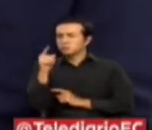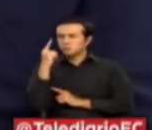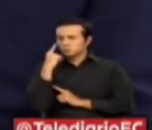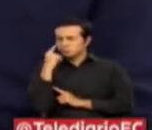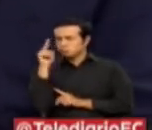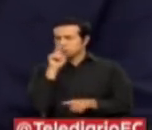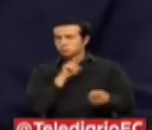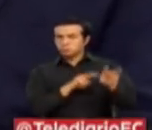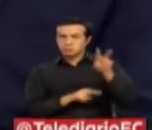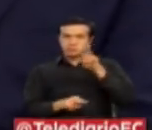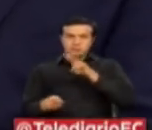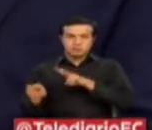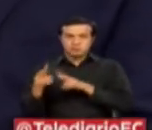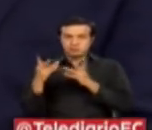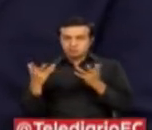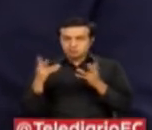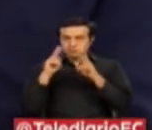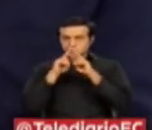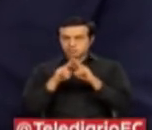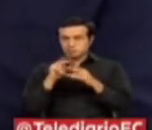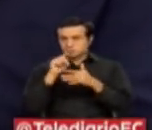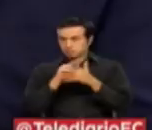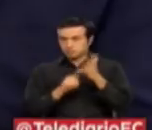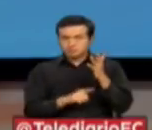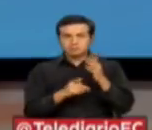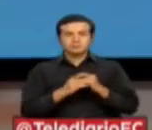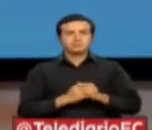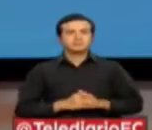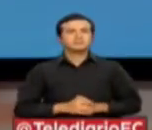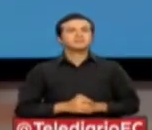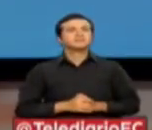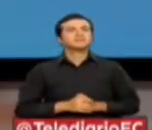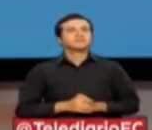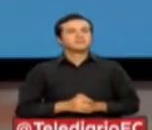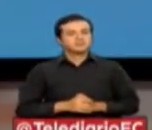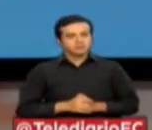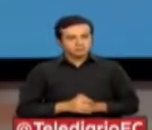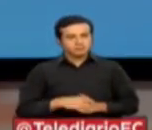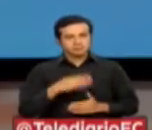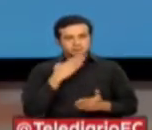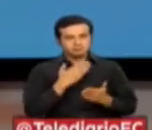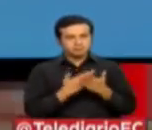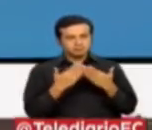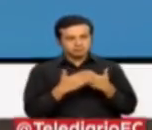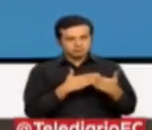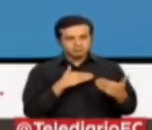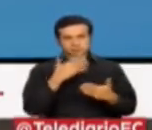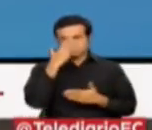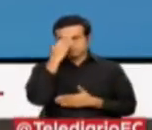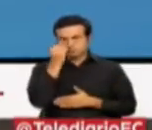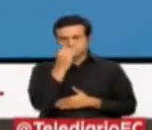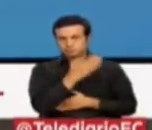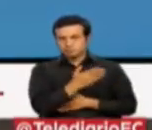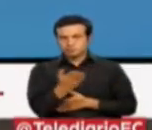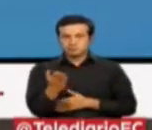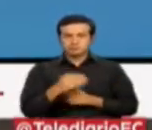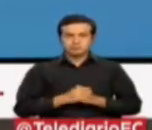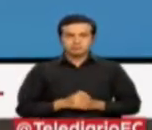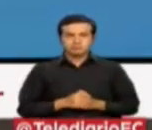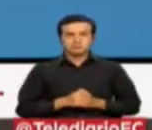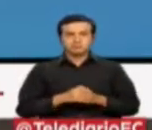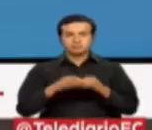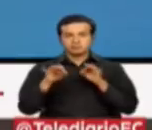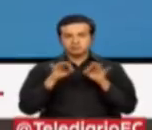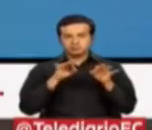¿verdad? Pasemos revista a los últimos datos. Sí, bueno, gracias por la invitación, Eduardo. Buenos días.